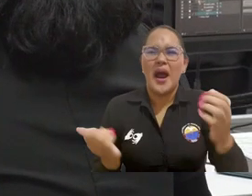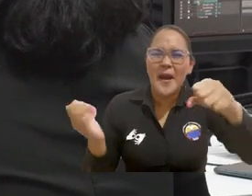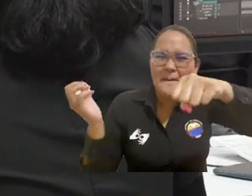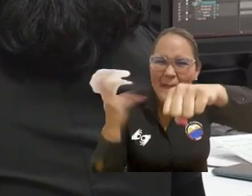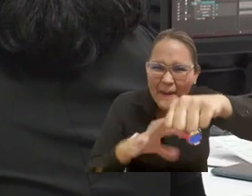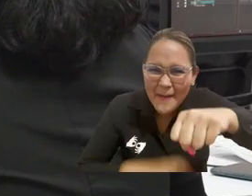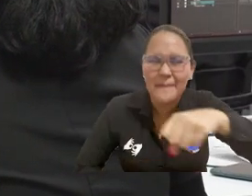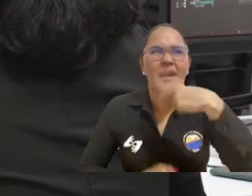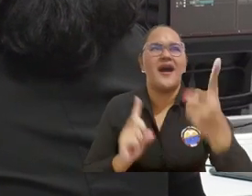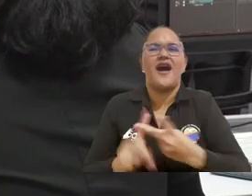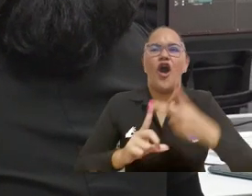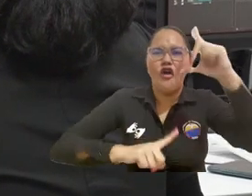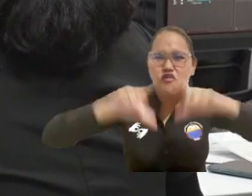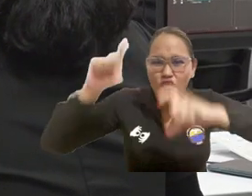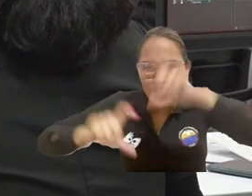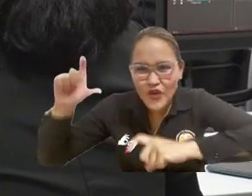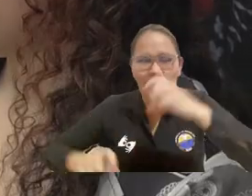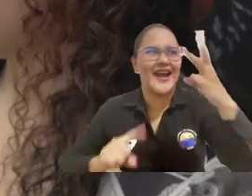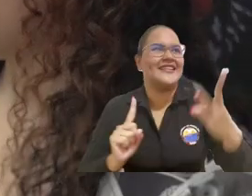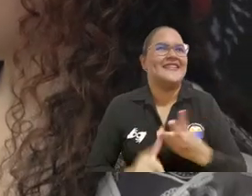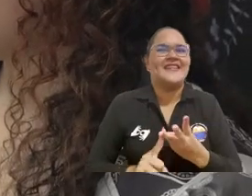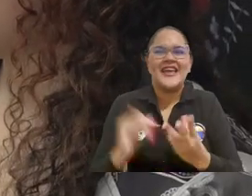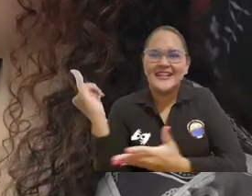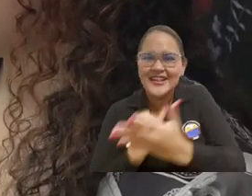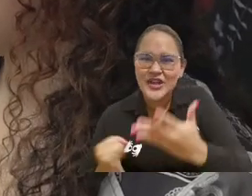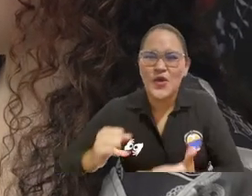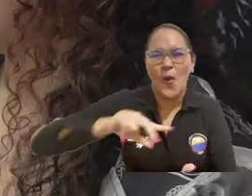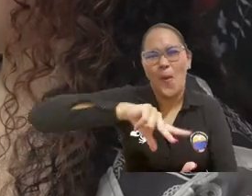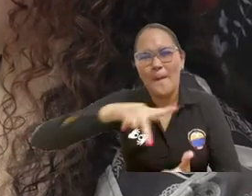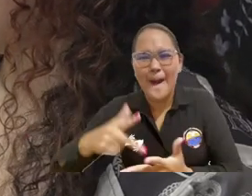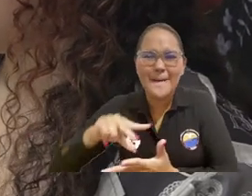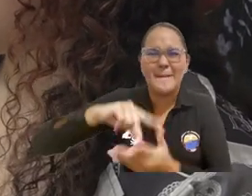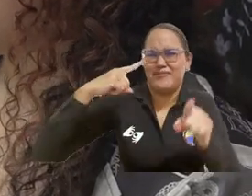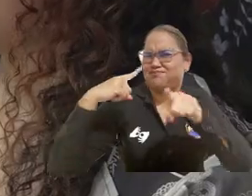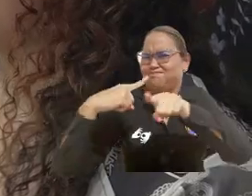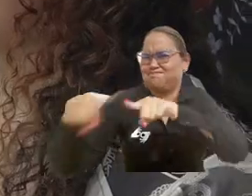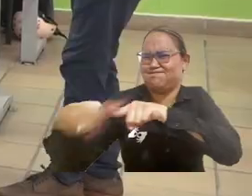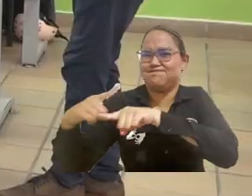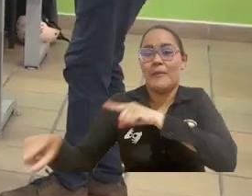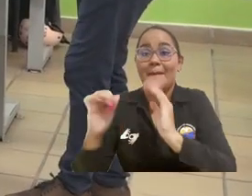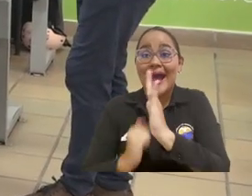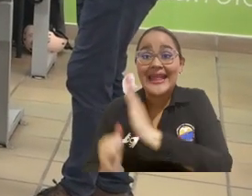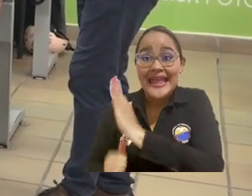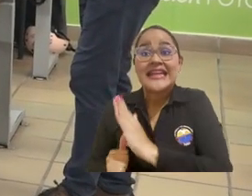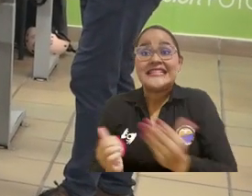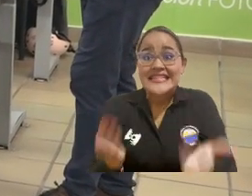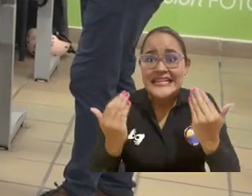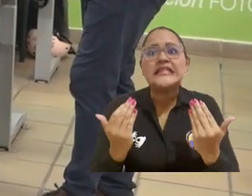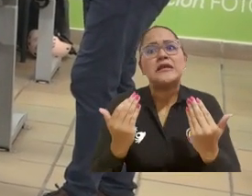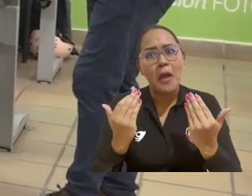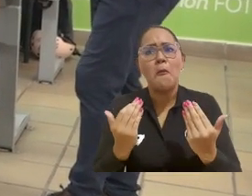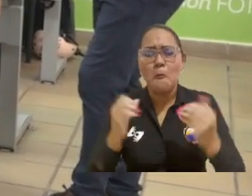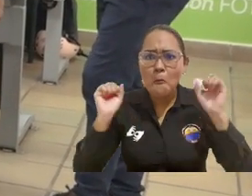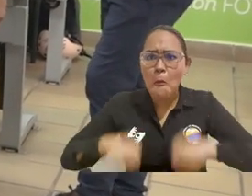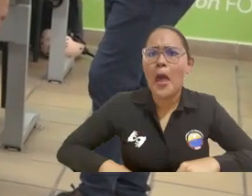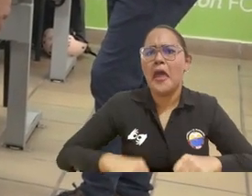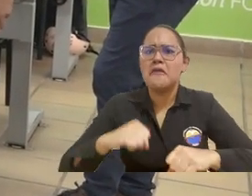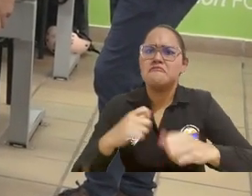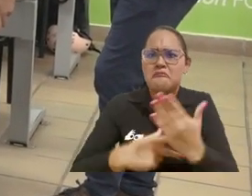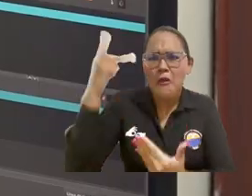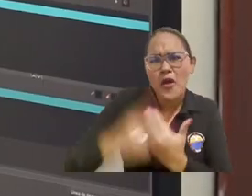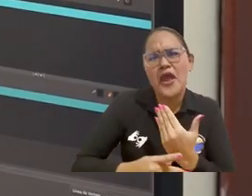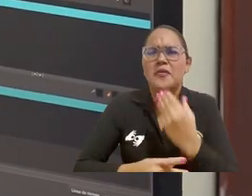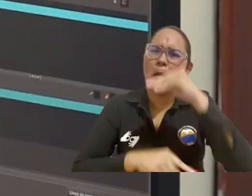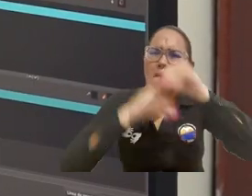como animación, montaje, diseño sonoro, fotografía, composición digital y postproducción de imagen tendrán las herramientas necesarias